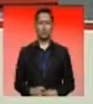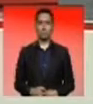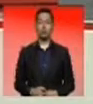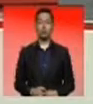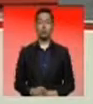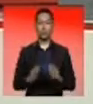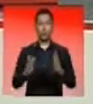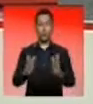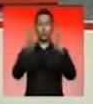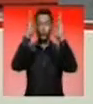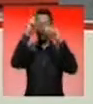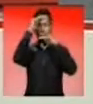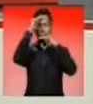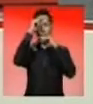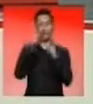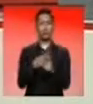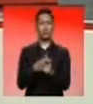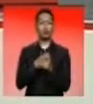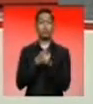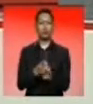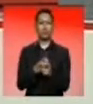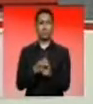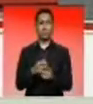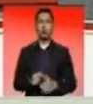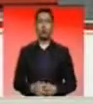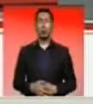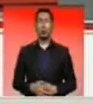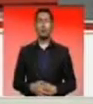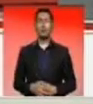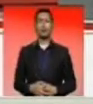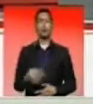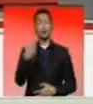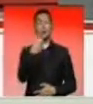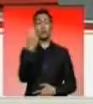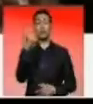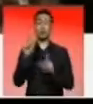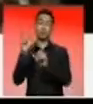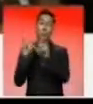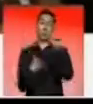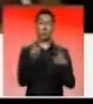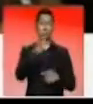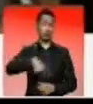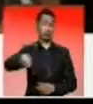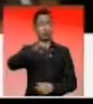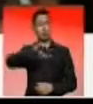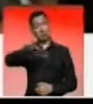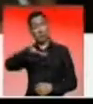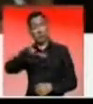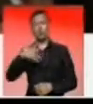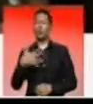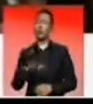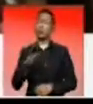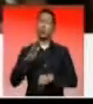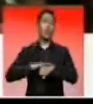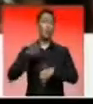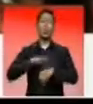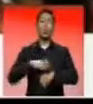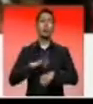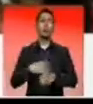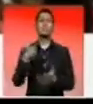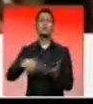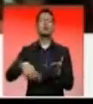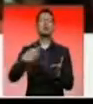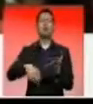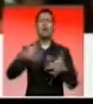Televidentes, atención a esta noticia. En desarrollo, al menos 200 personas han resultado intoxicadas por una